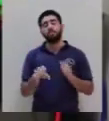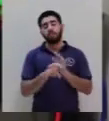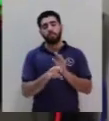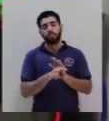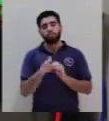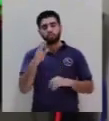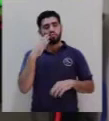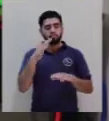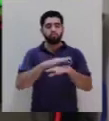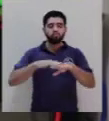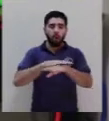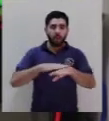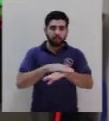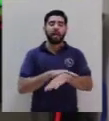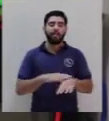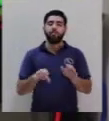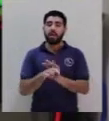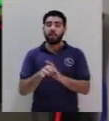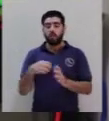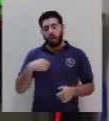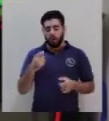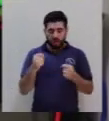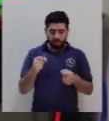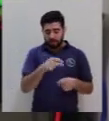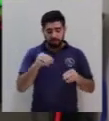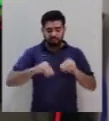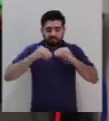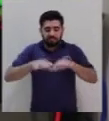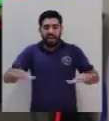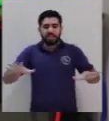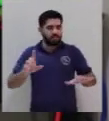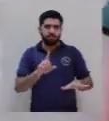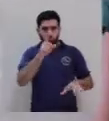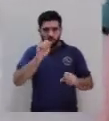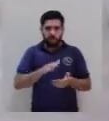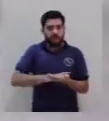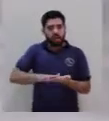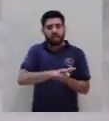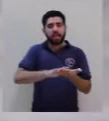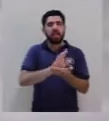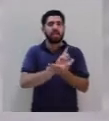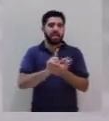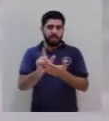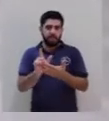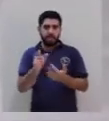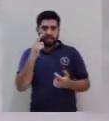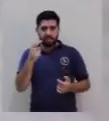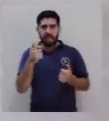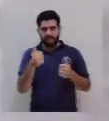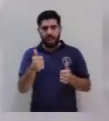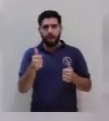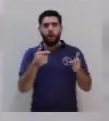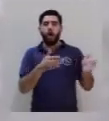de nosotros estar trabajando el poder tener una toallita y estar limpiando, ¿verdad? Entonces, si tenemos